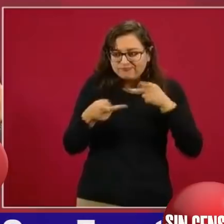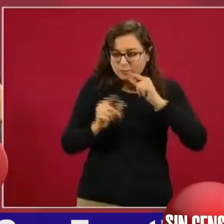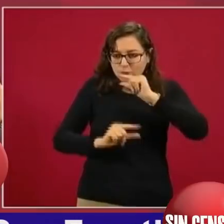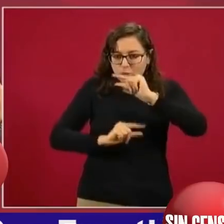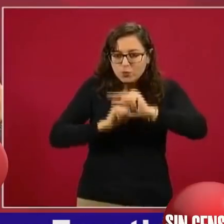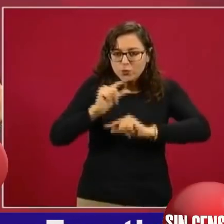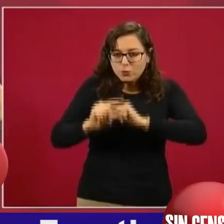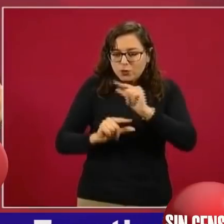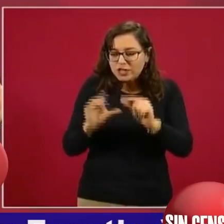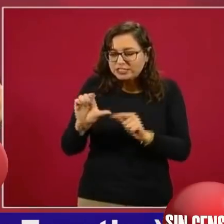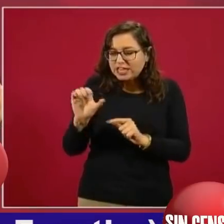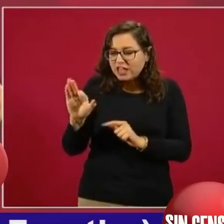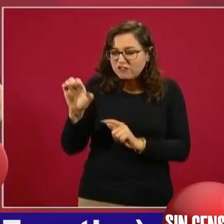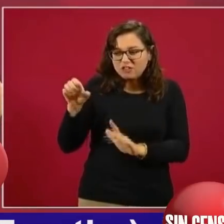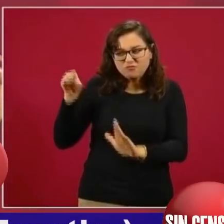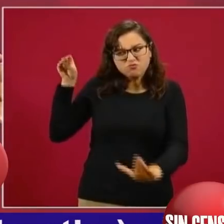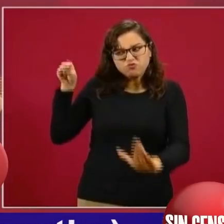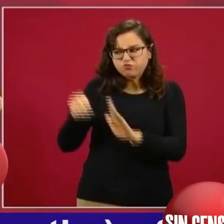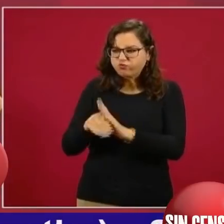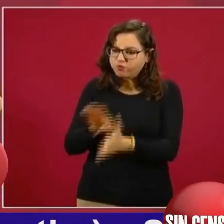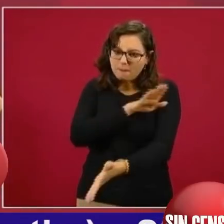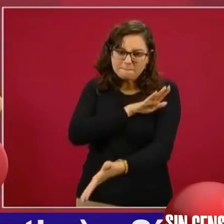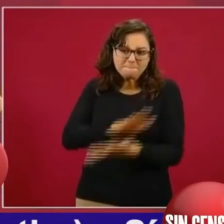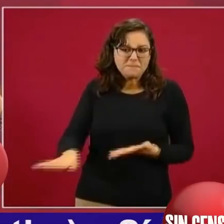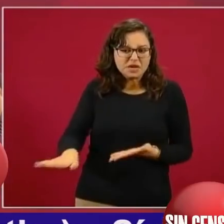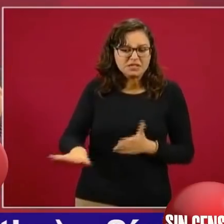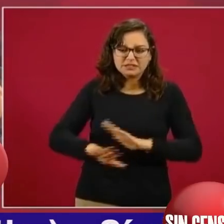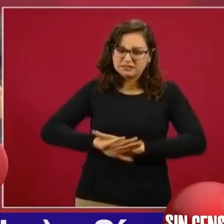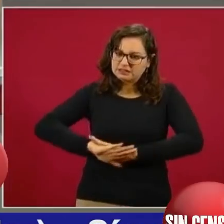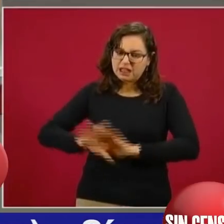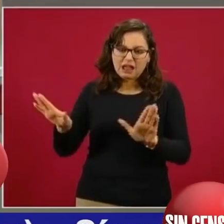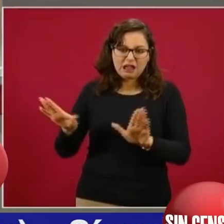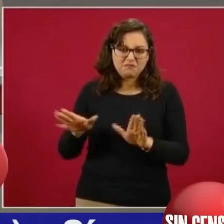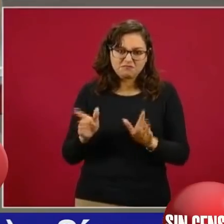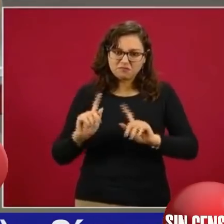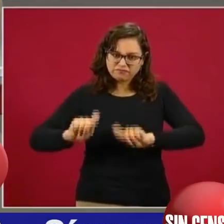desaparecer por completo la Comisión Federal de Electricidad.